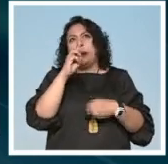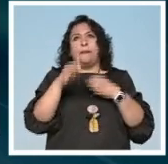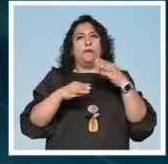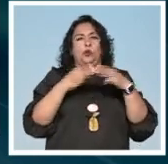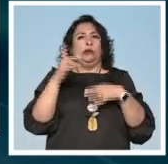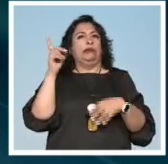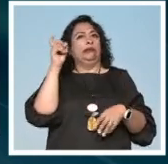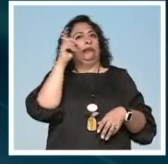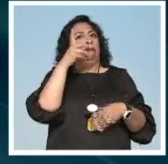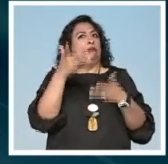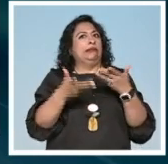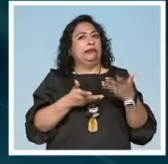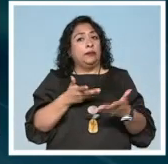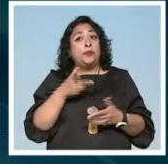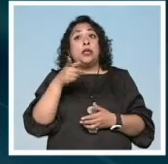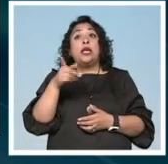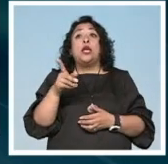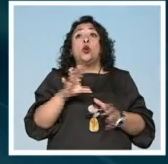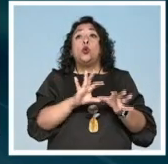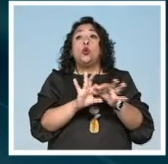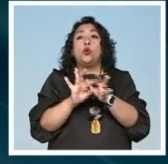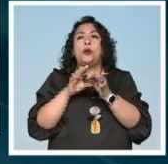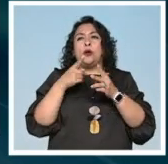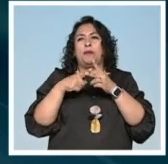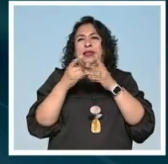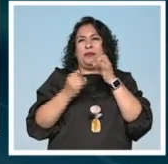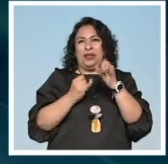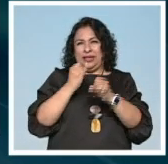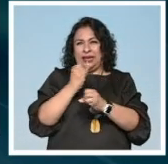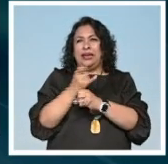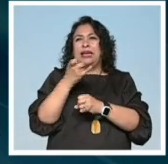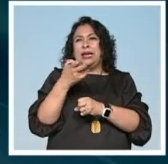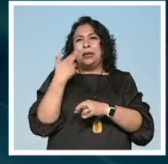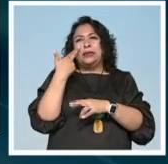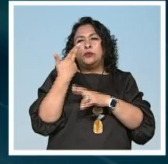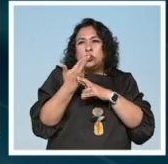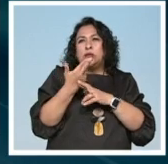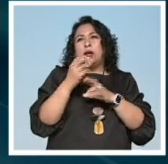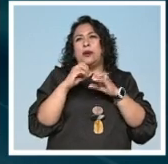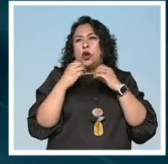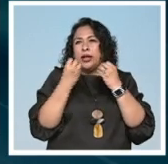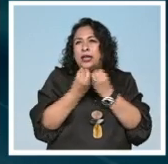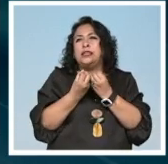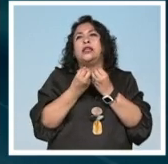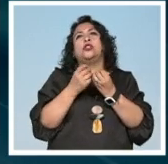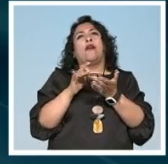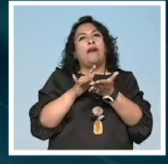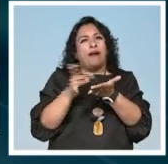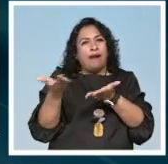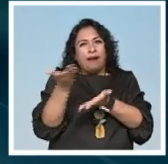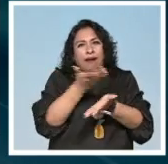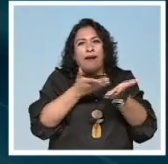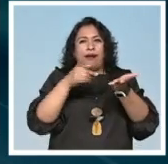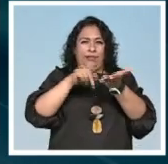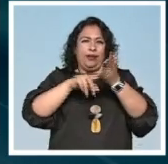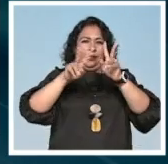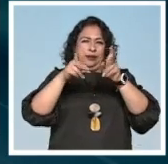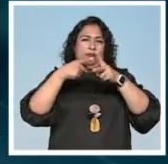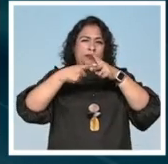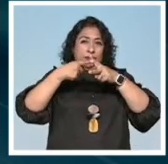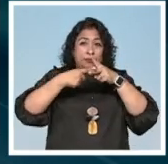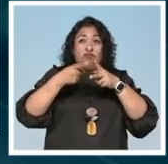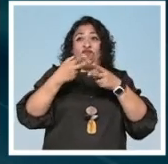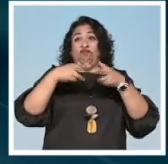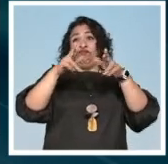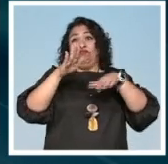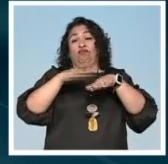mundo. La Unión Matemática Internacional es el organismo global que promueve la cooperación en la materia. Tiene representación en